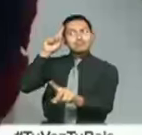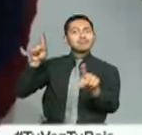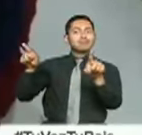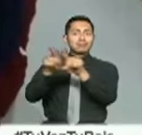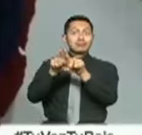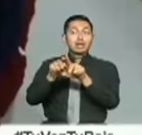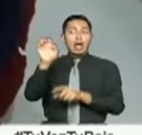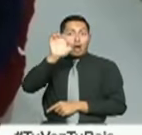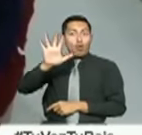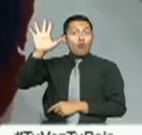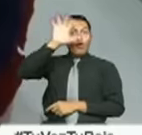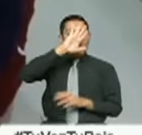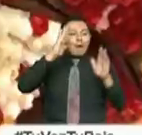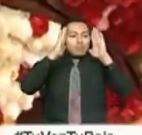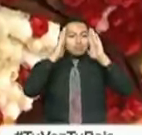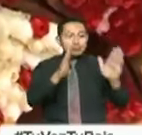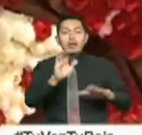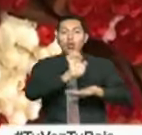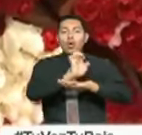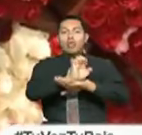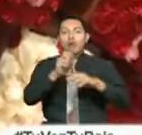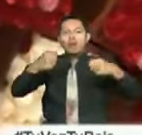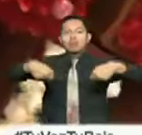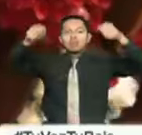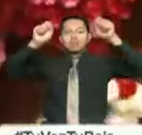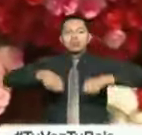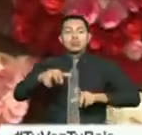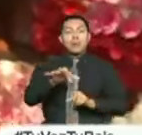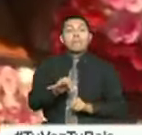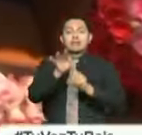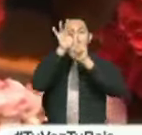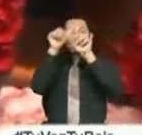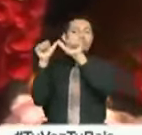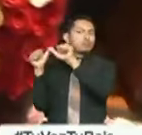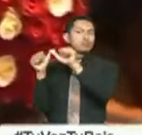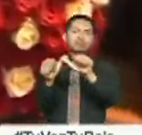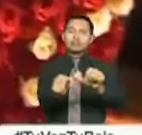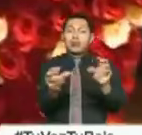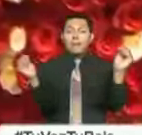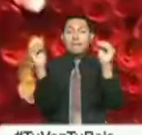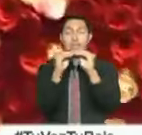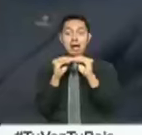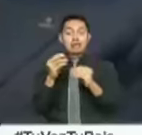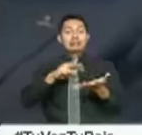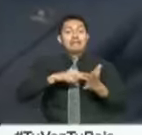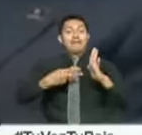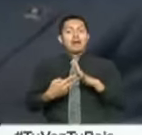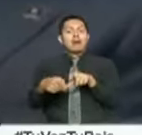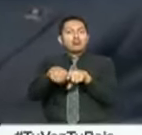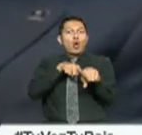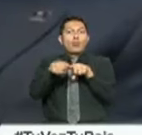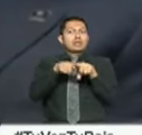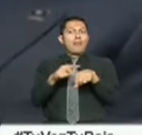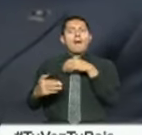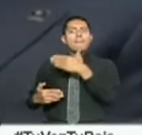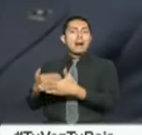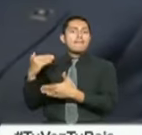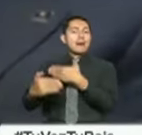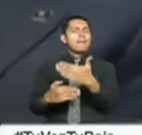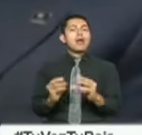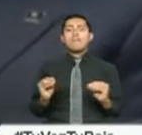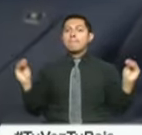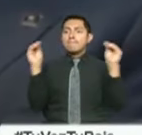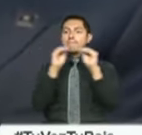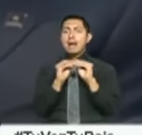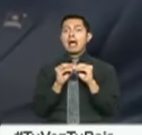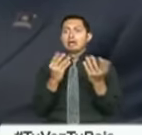preferencia arancelaria que hoy la tenemos por un convenio especial, pero que sea de manera permanente, de tal forma de tener la competitividad que se demanda